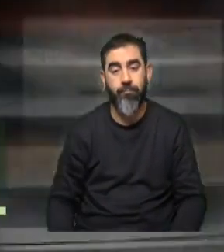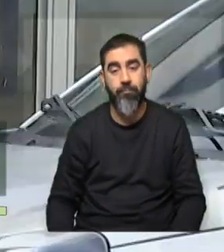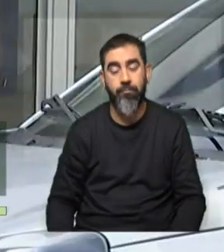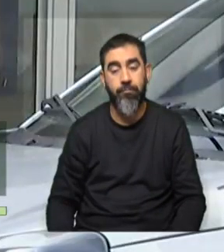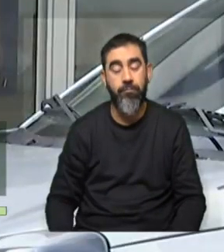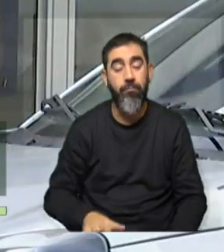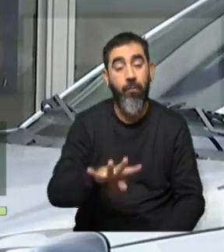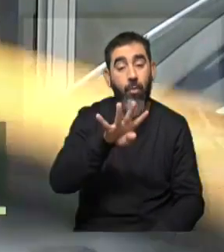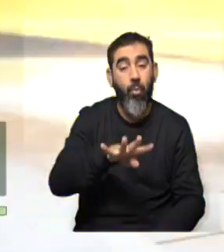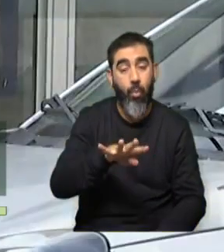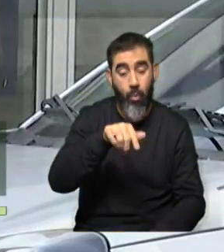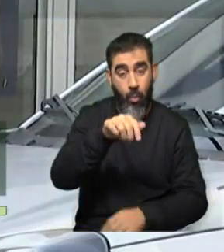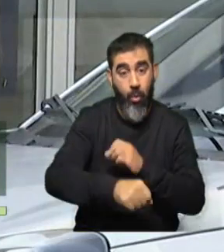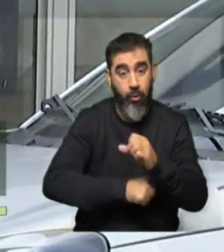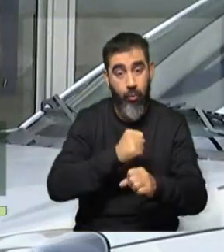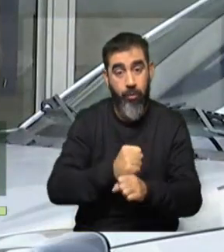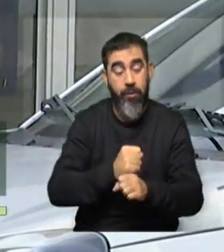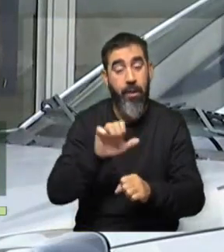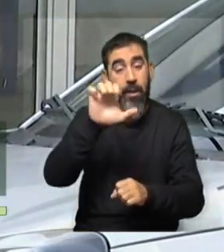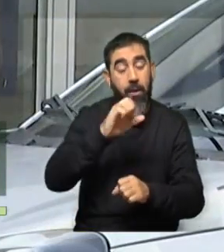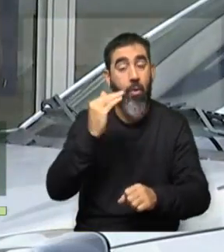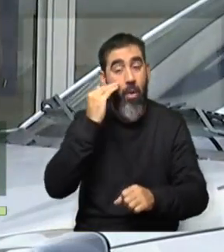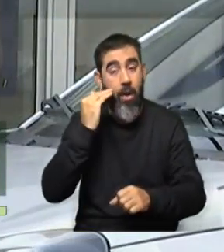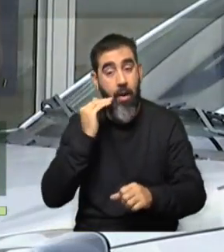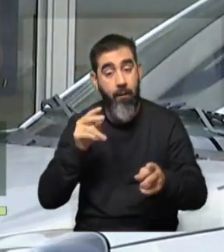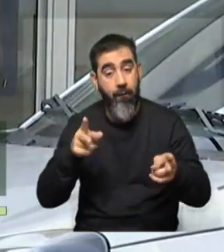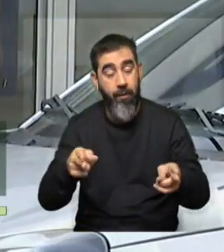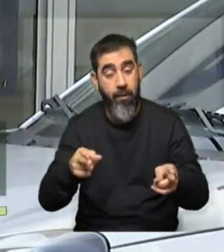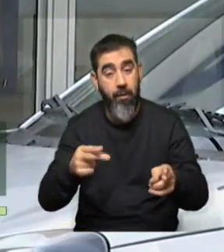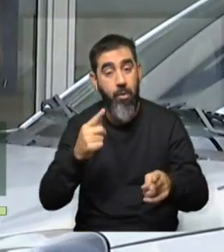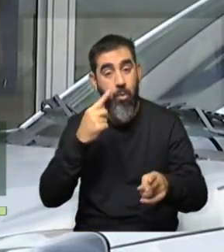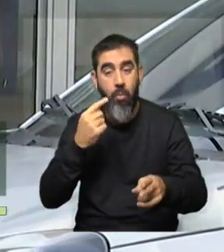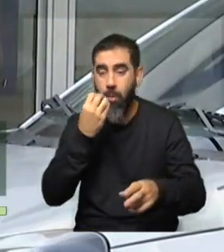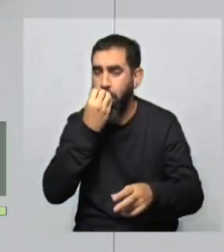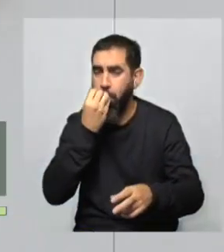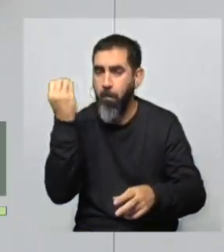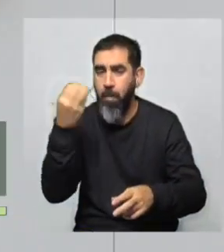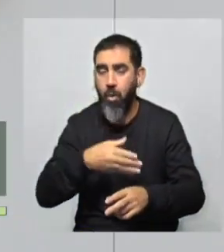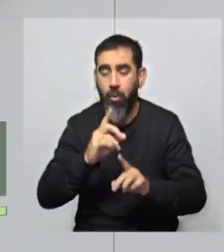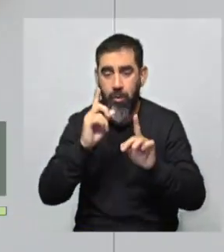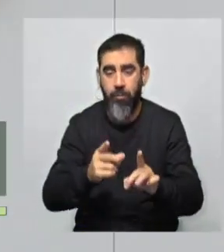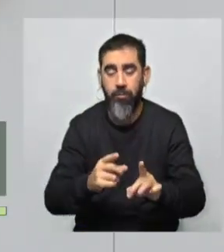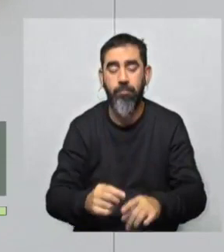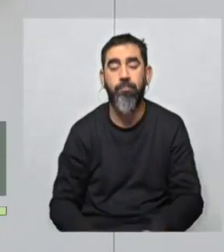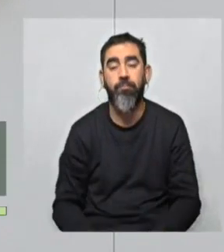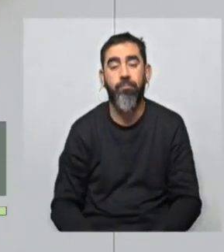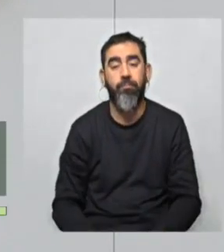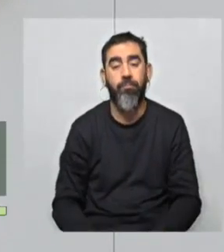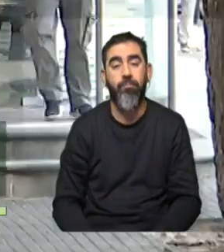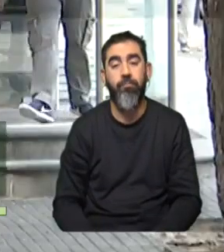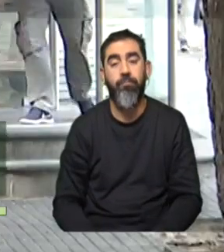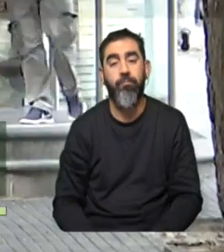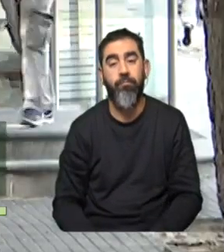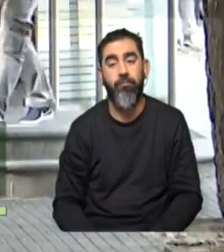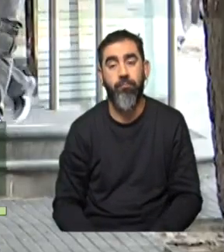un primer cuatrimestre del año si solo miramos enero a abril digamos donde también las cifras son las las mejores que hay en disponibles para para analizar